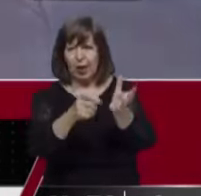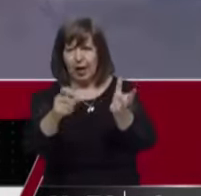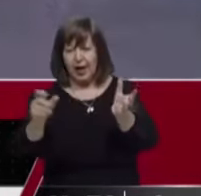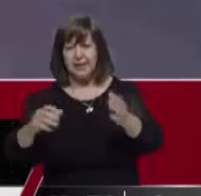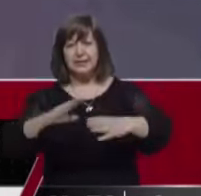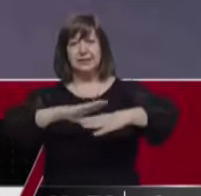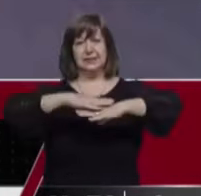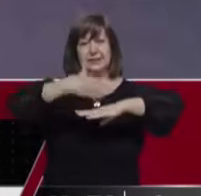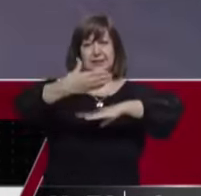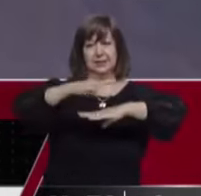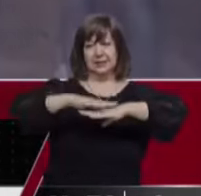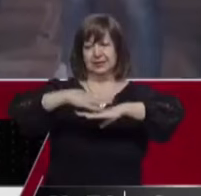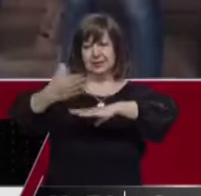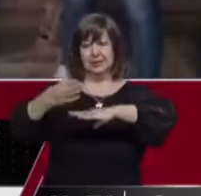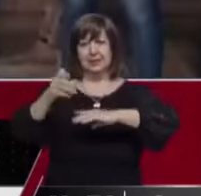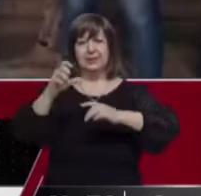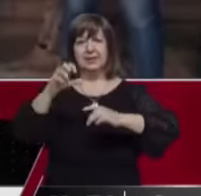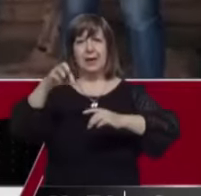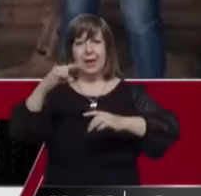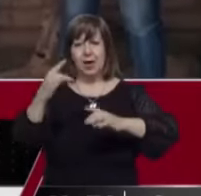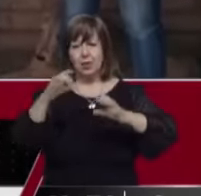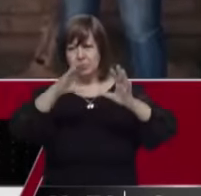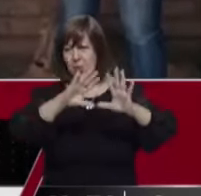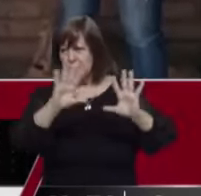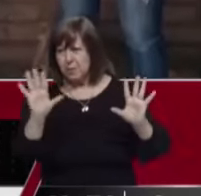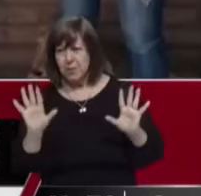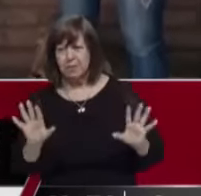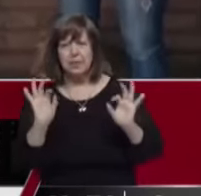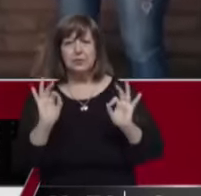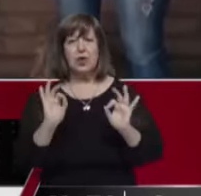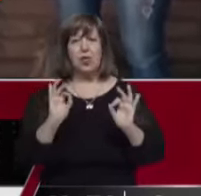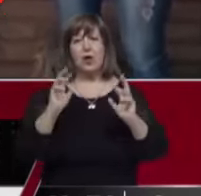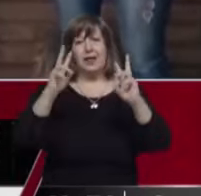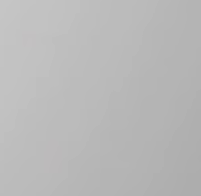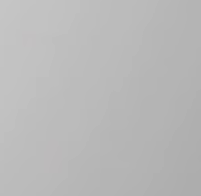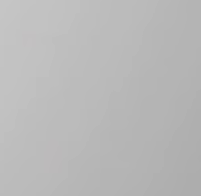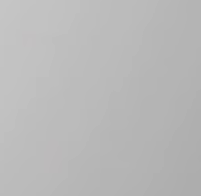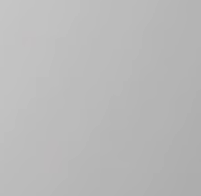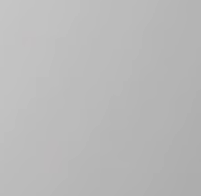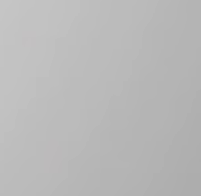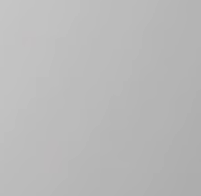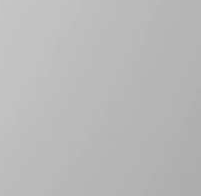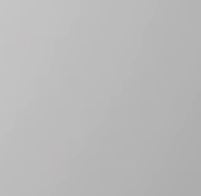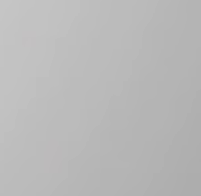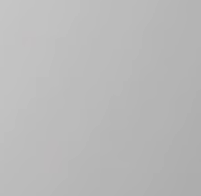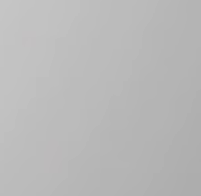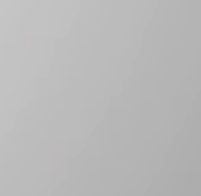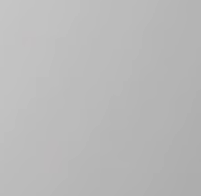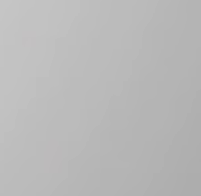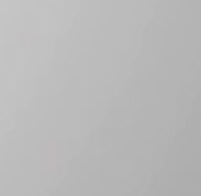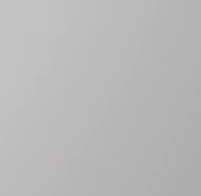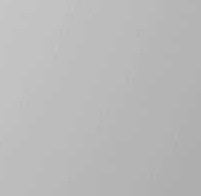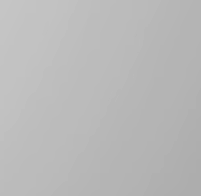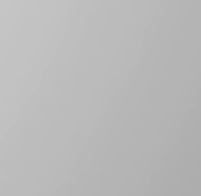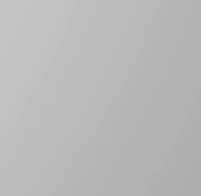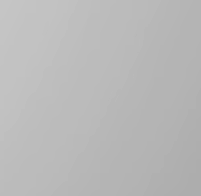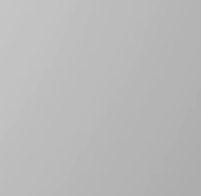a disposición de la justicia. Bien, Nina, gracias por este reporte. Hasta luego. Gracias a ustedes. Hasta luego.